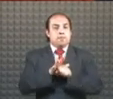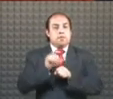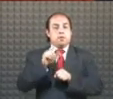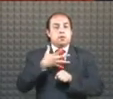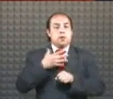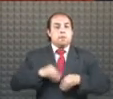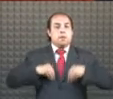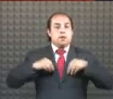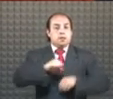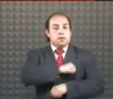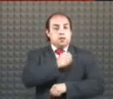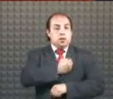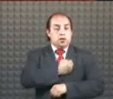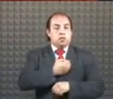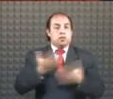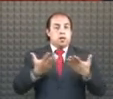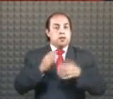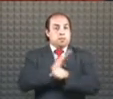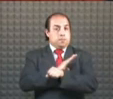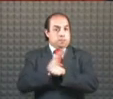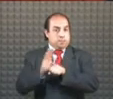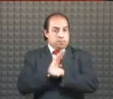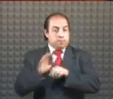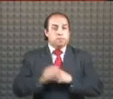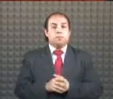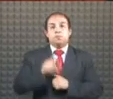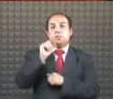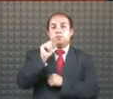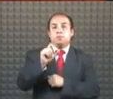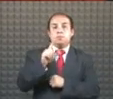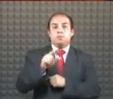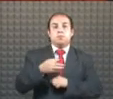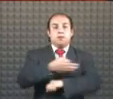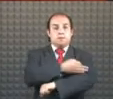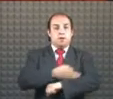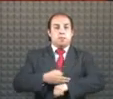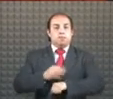que al final pues nos hace el bienestar y también pues familias mucho más felices.